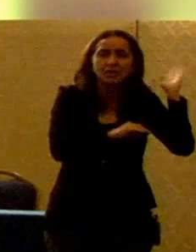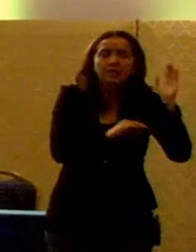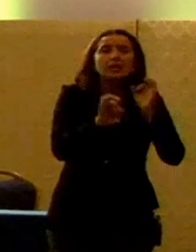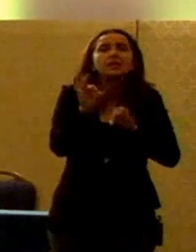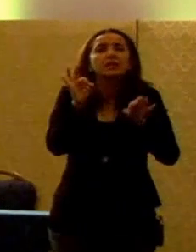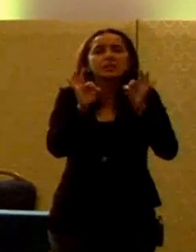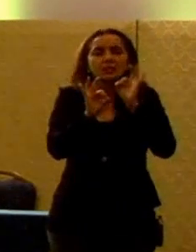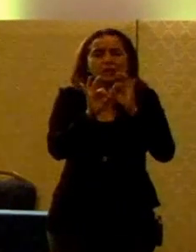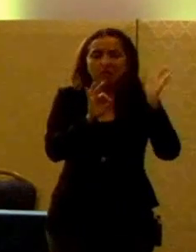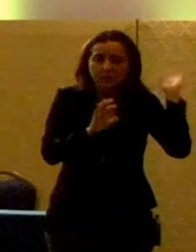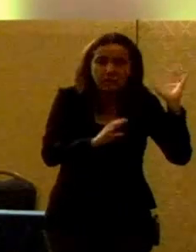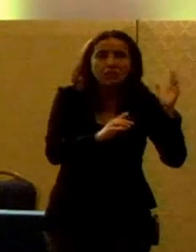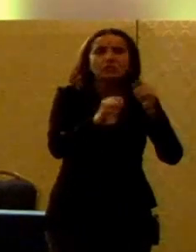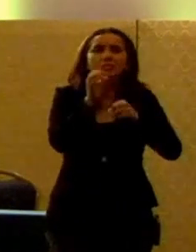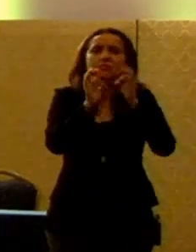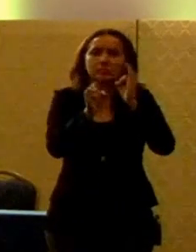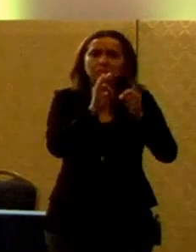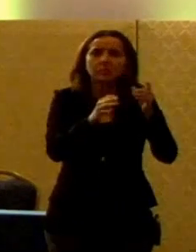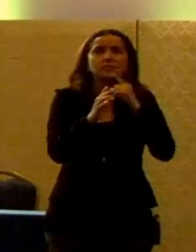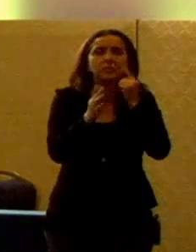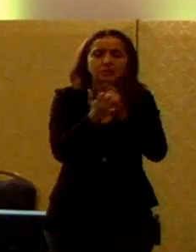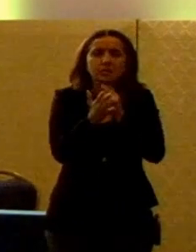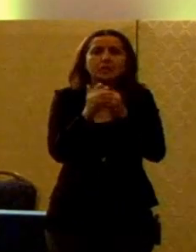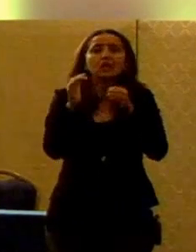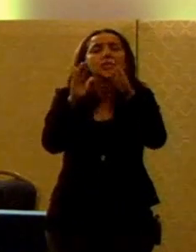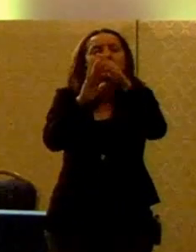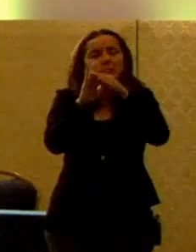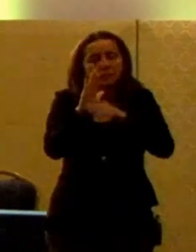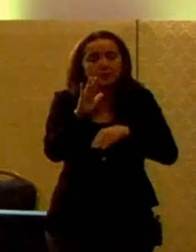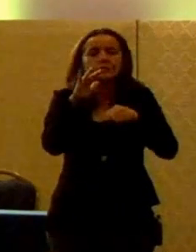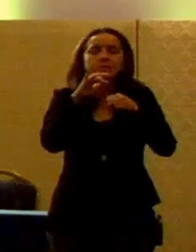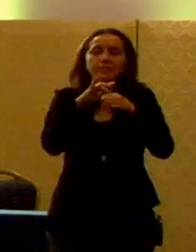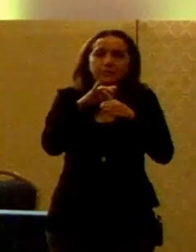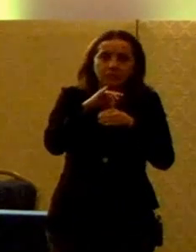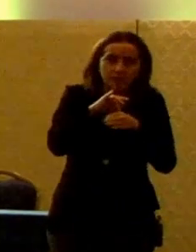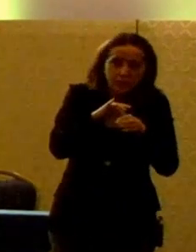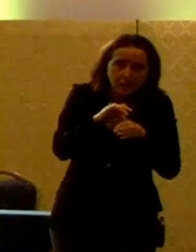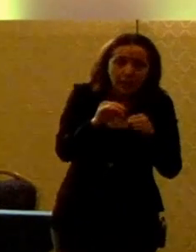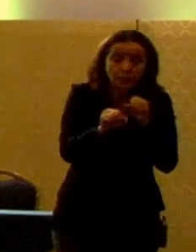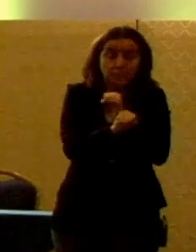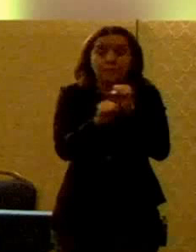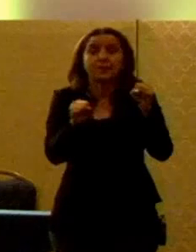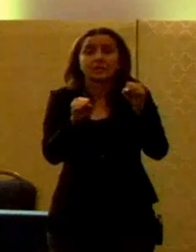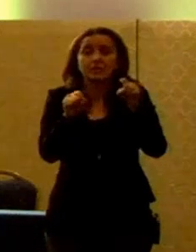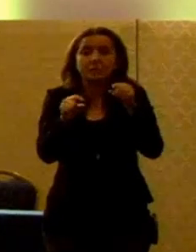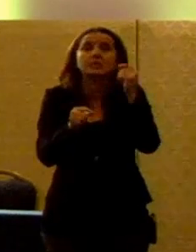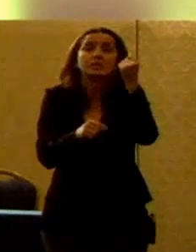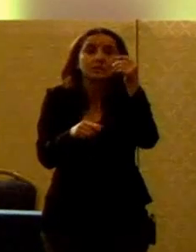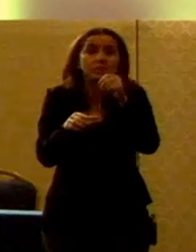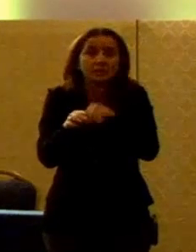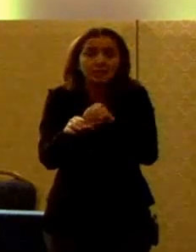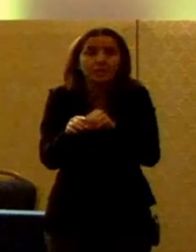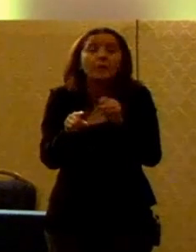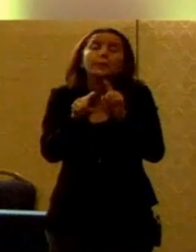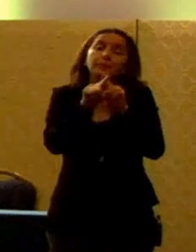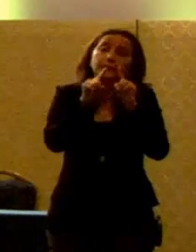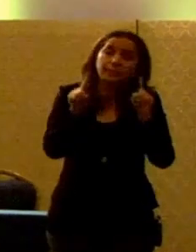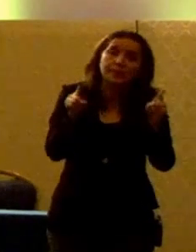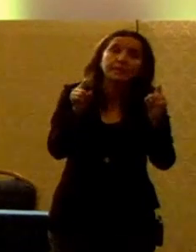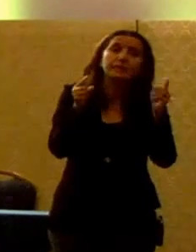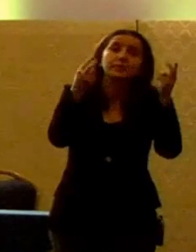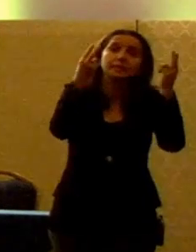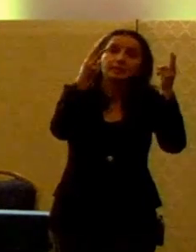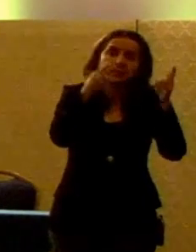es cierto, la inversión en reducción de riesgos tiene por un lado el enfoque a un menor impacto económico, también tiene por otro lado la parte de